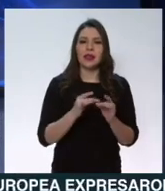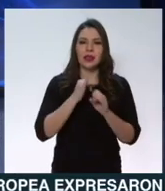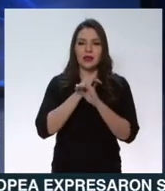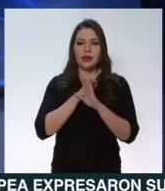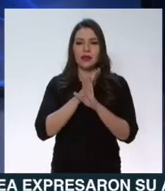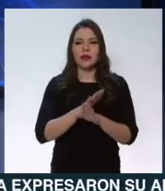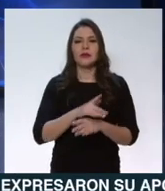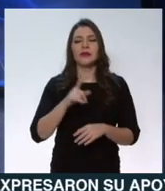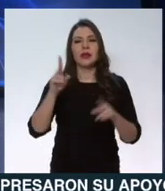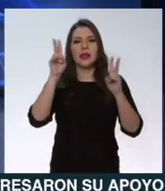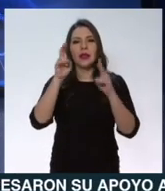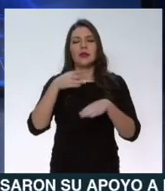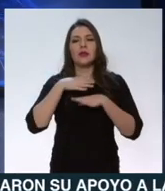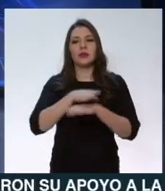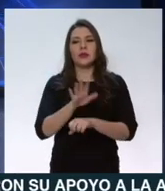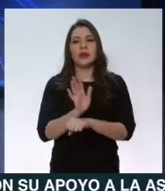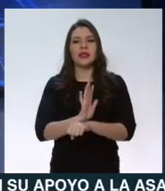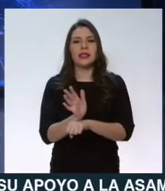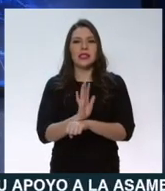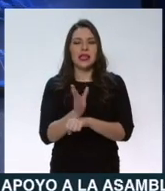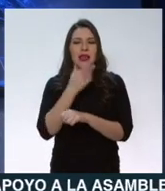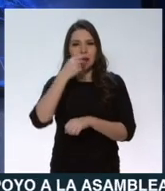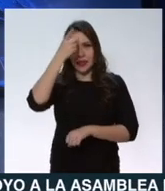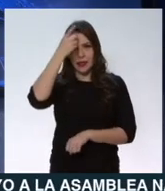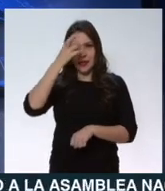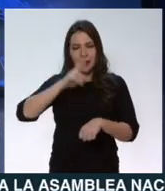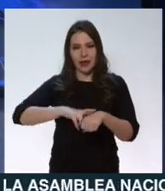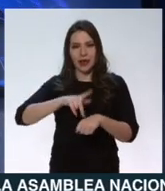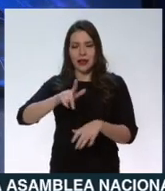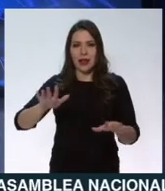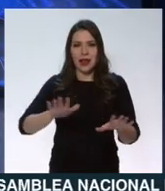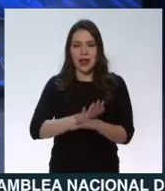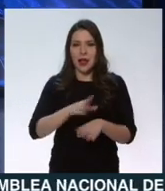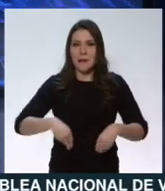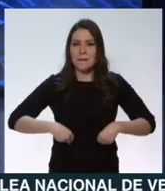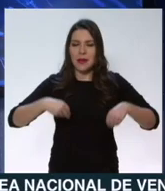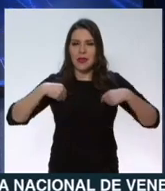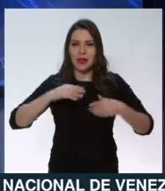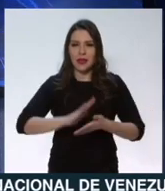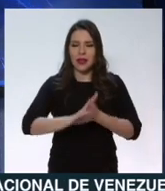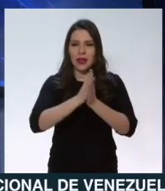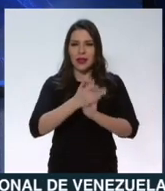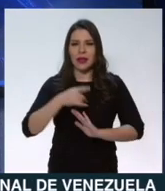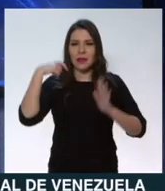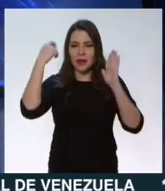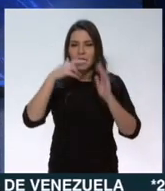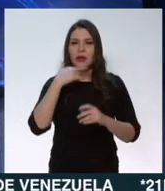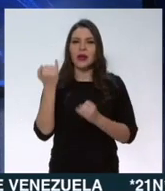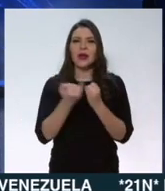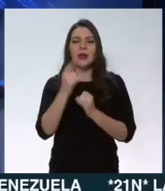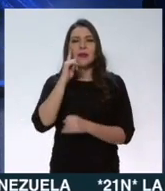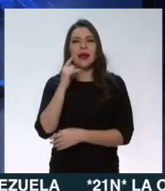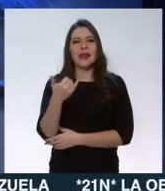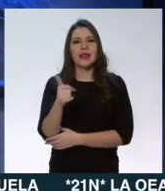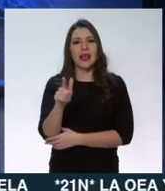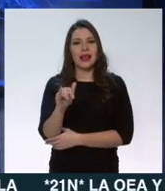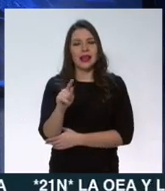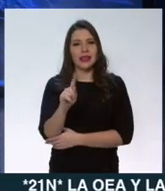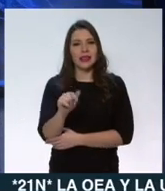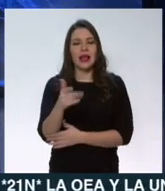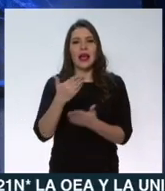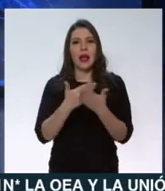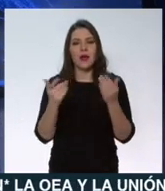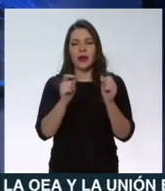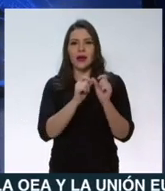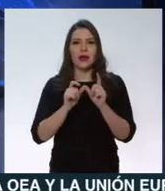Pues el cineasta mexicano Alfonso Cuarón no solo cambió la vida de los protagonistas de Roma, como ocurre ya con Yalitza Aparicio, quien hoy sorprendió al mundo al